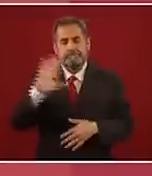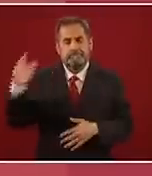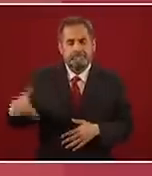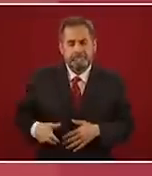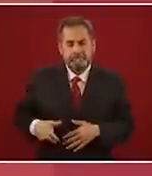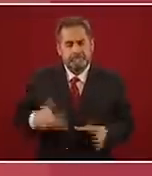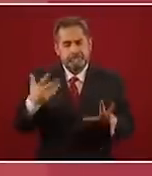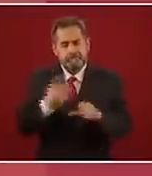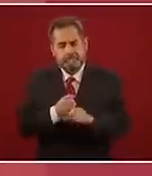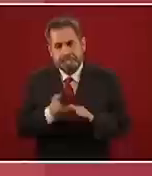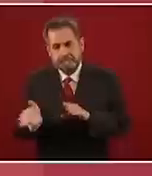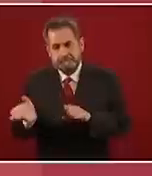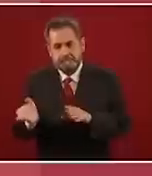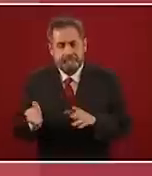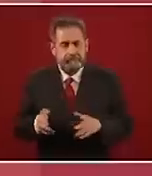Entonces,